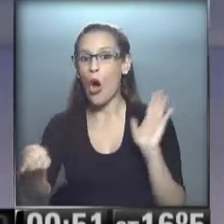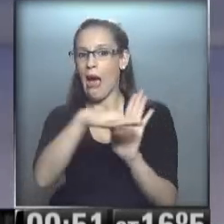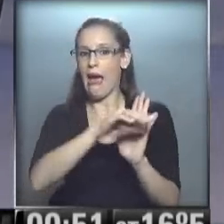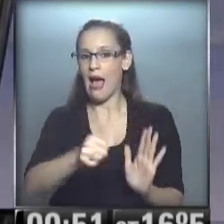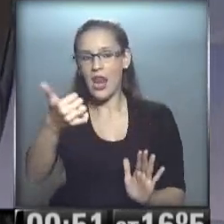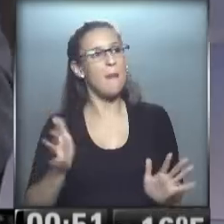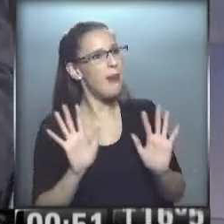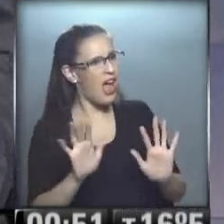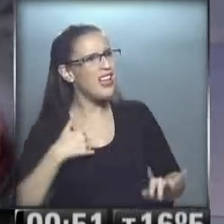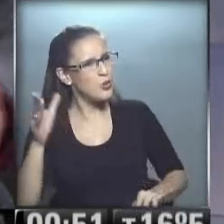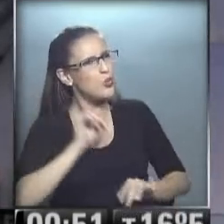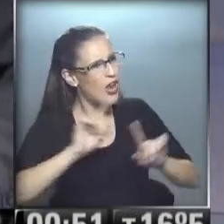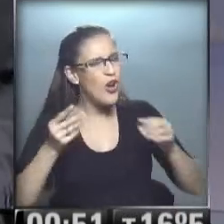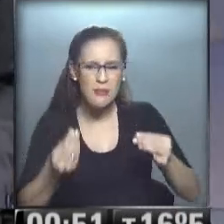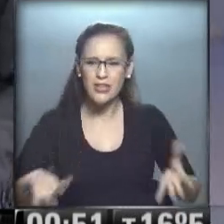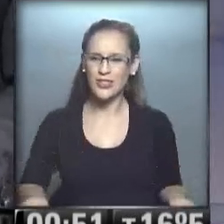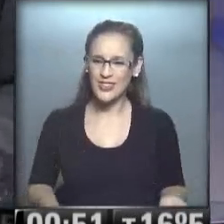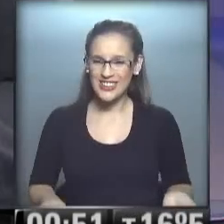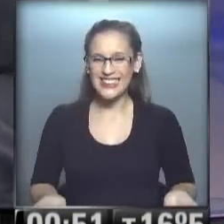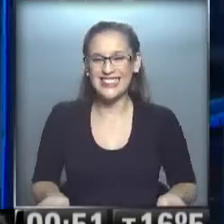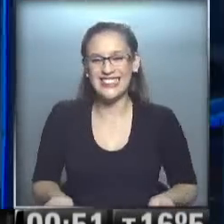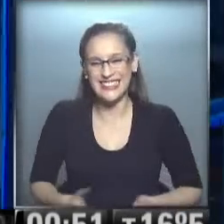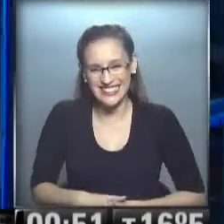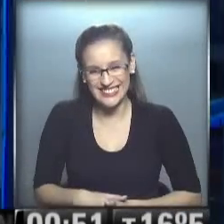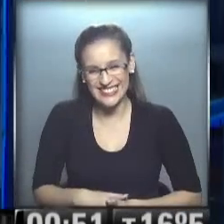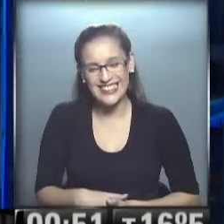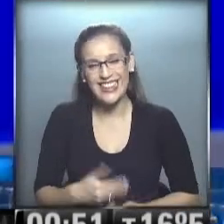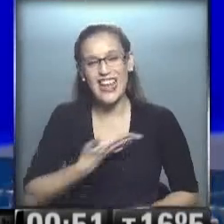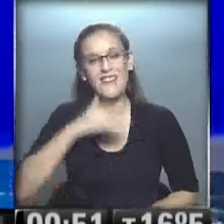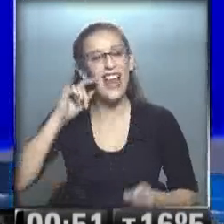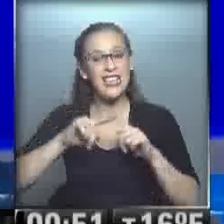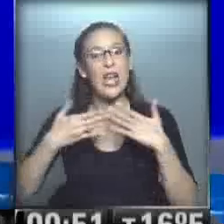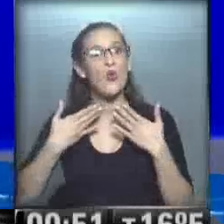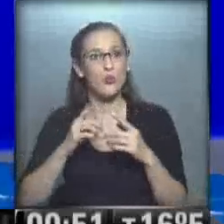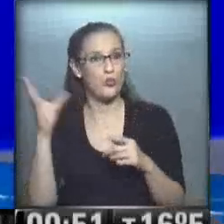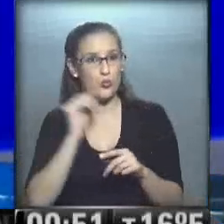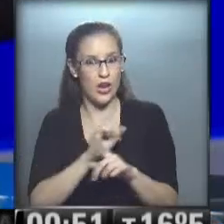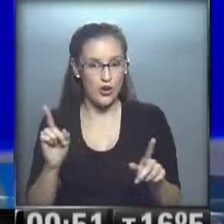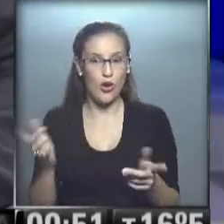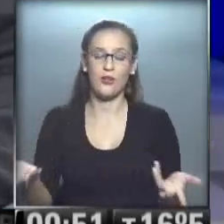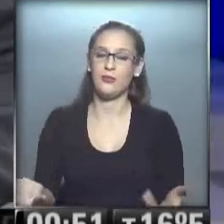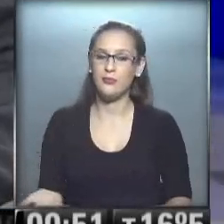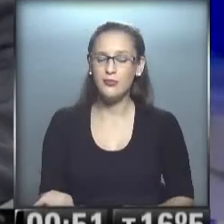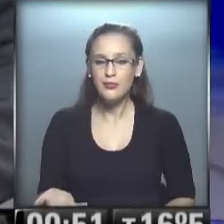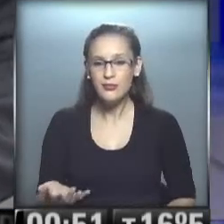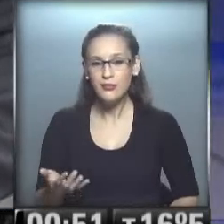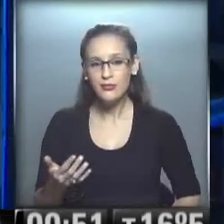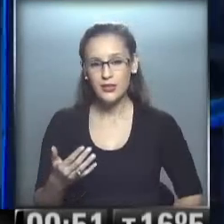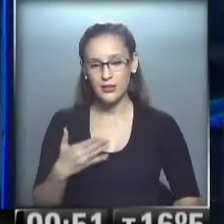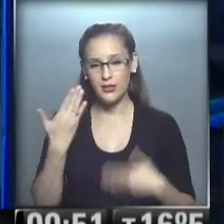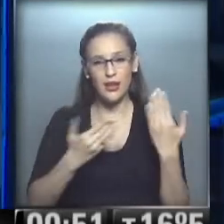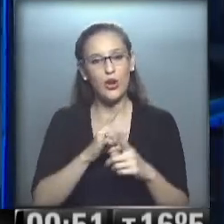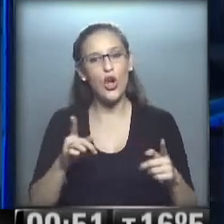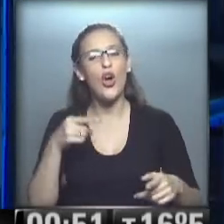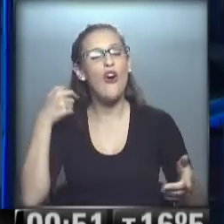que no me escuchó. Bueno, tiene razón. Félix, no me ha escuchado. Ni siquiera puntero. La miro y me obnubilo, Gaby, ¿vio? Gracias. No voy a hablar. Allá festeja, muestra la camiseta.